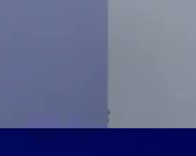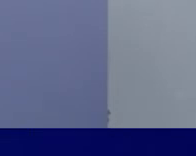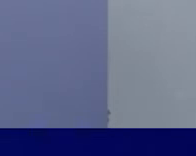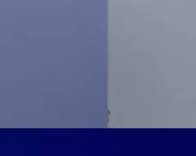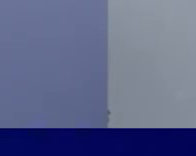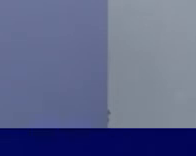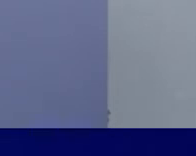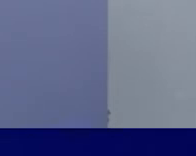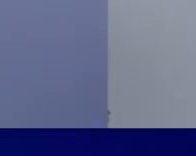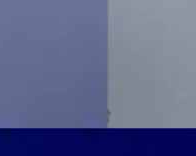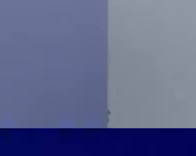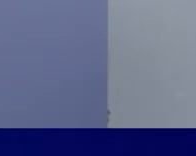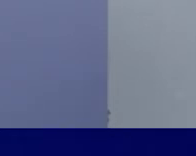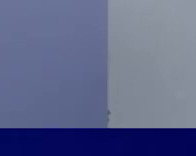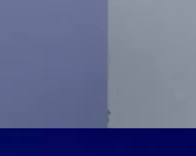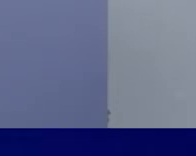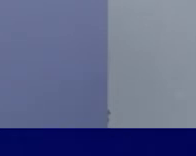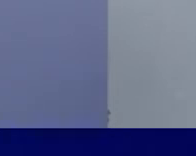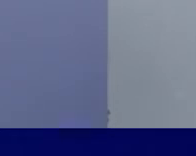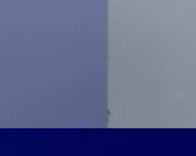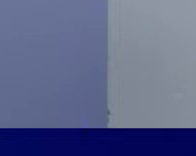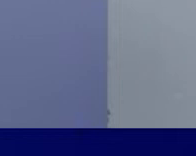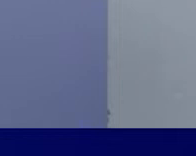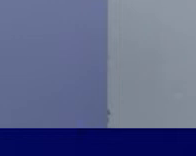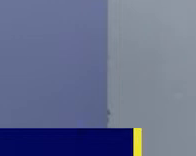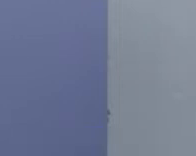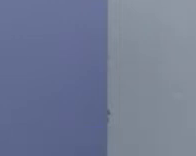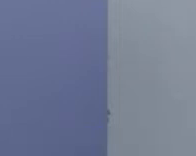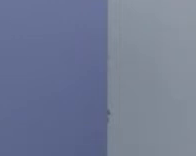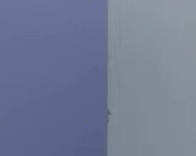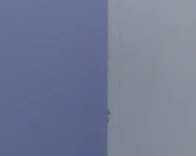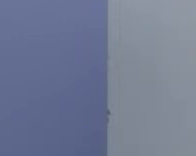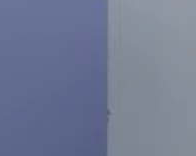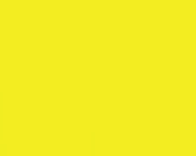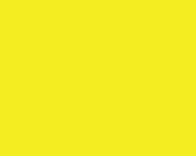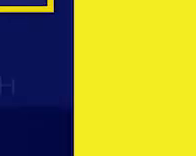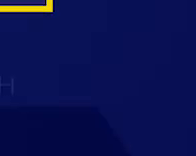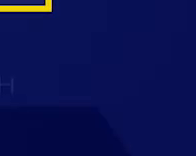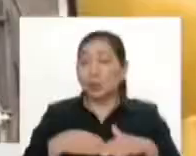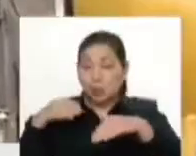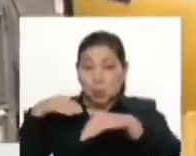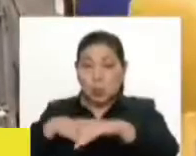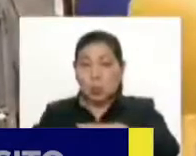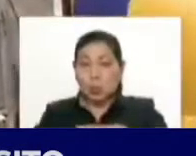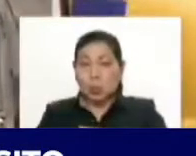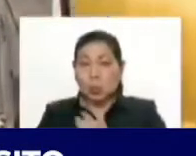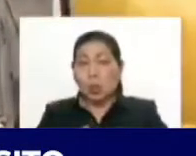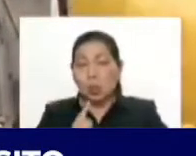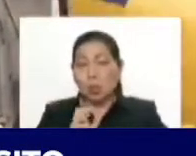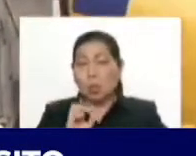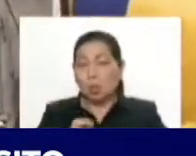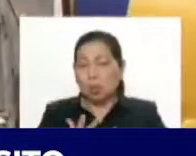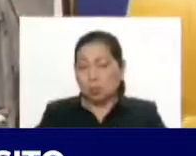El megaproyecto cuenta con un túnel que pasará por debajo de la ciudad ubicada en el norte chico. Es el túnel